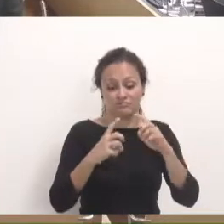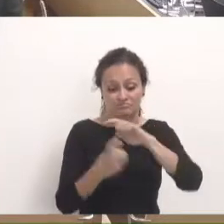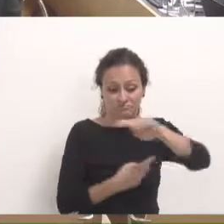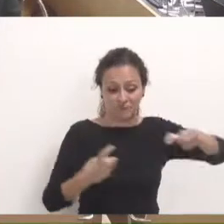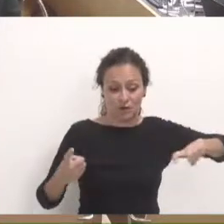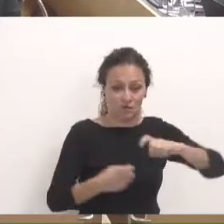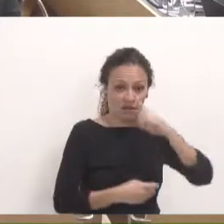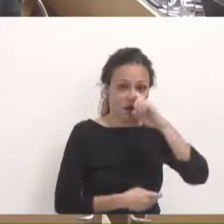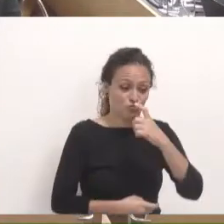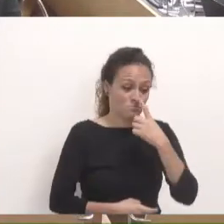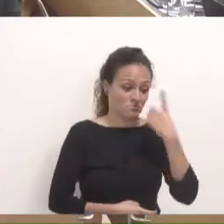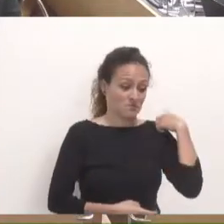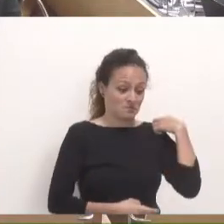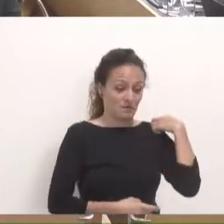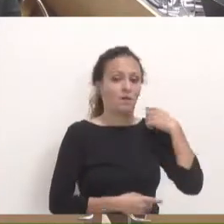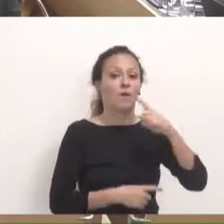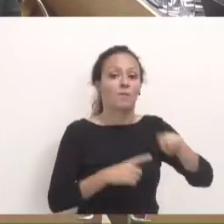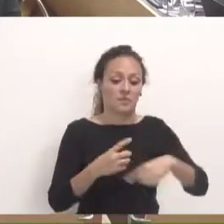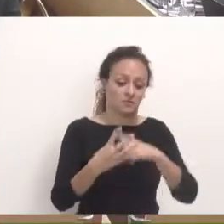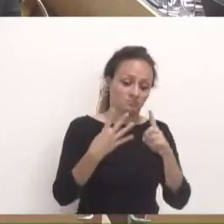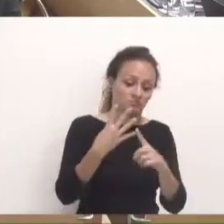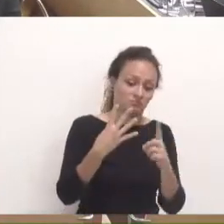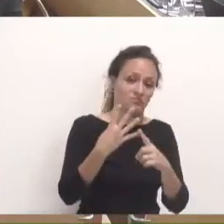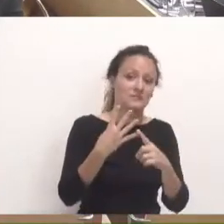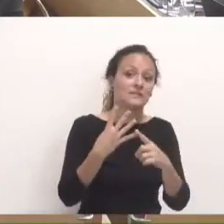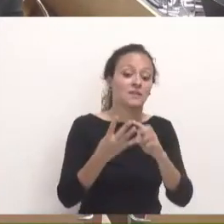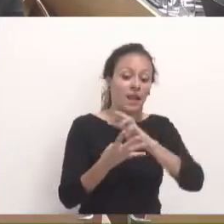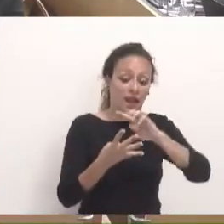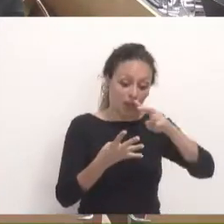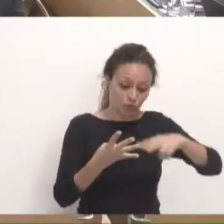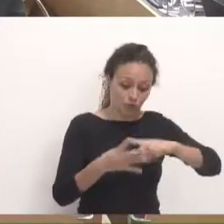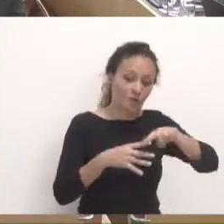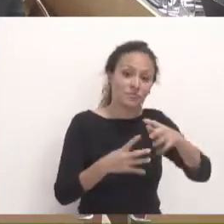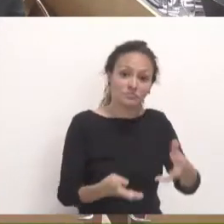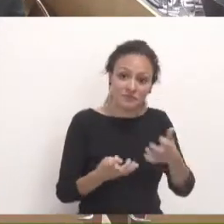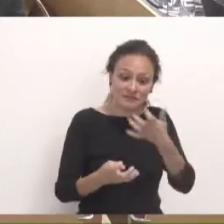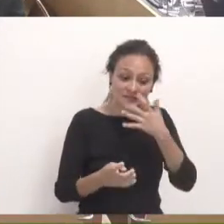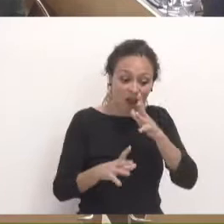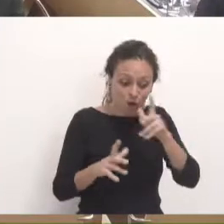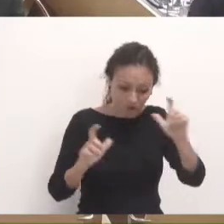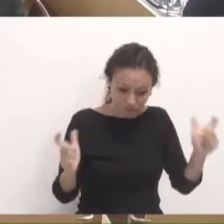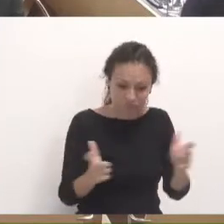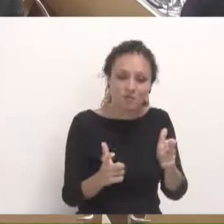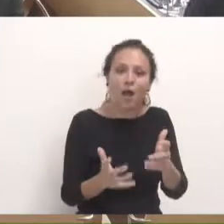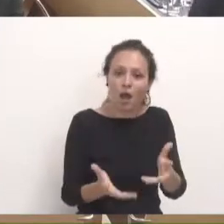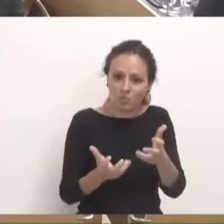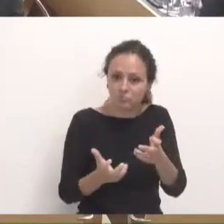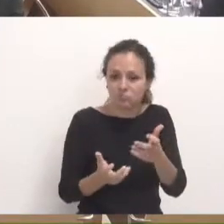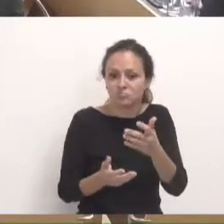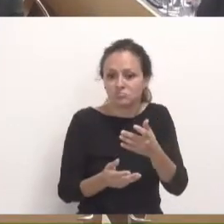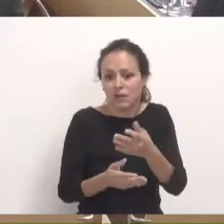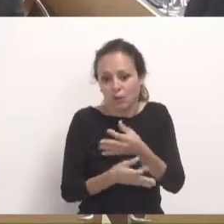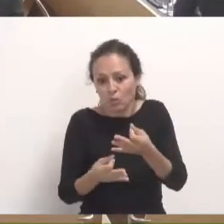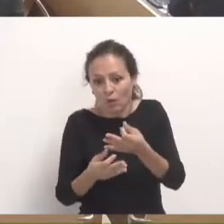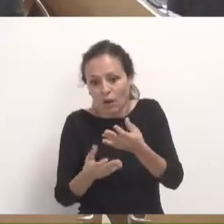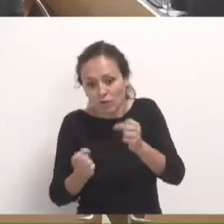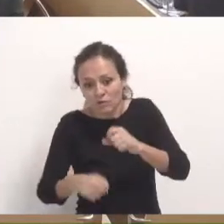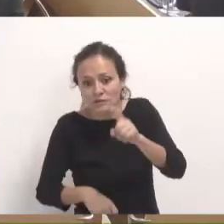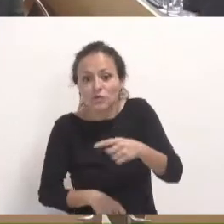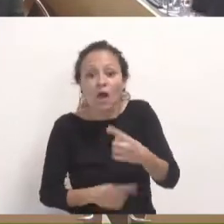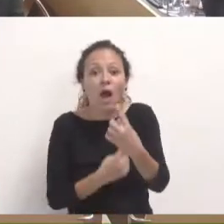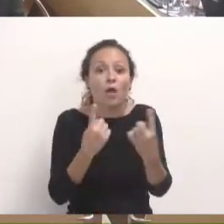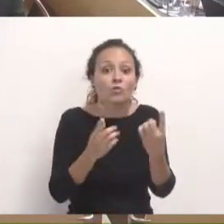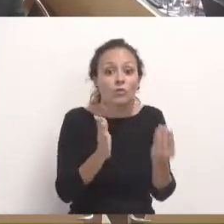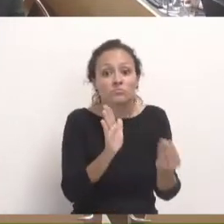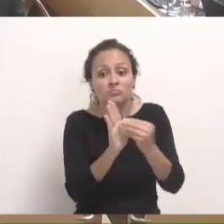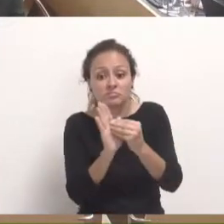ejercicio 18. Punto cuarto, lectura y aprobación si procede del acta de la presente sesión. ¿Hay alguna intervención en alguno de los puntos del orden del día